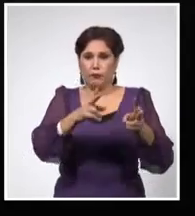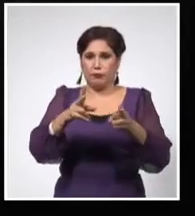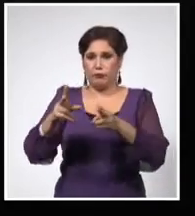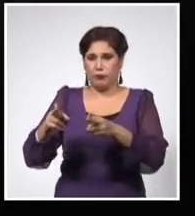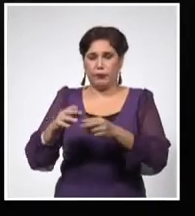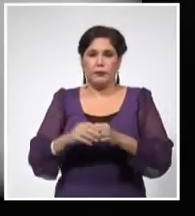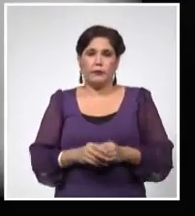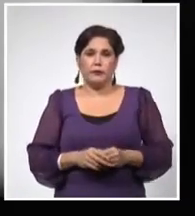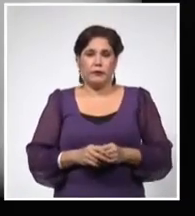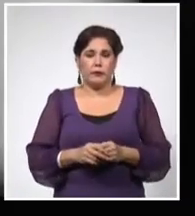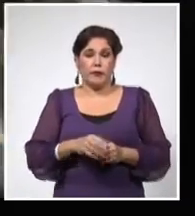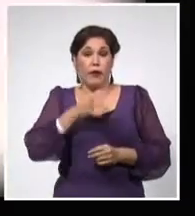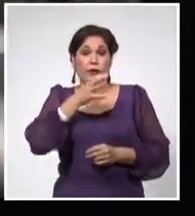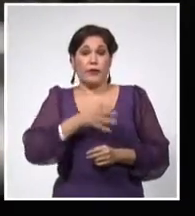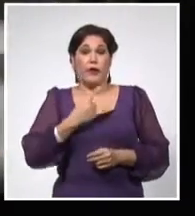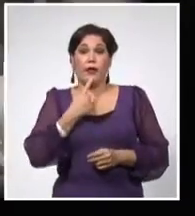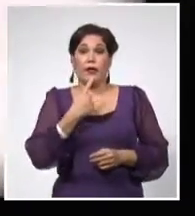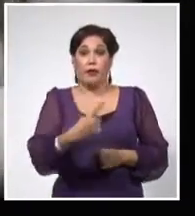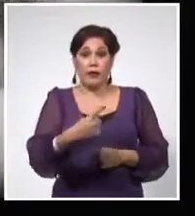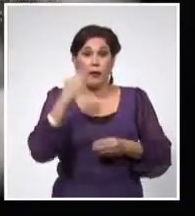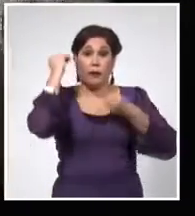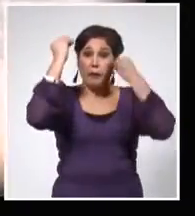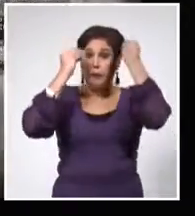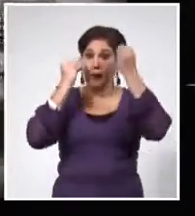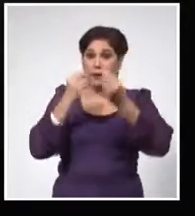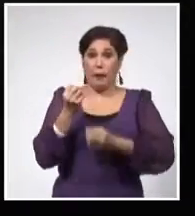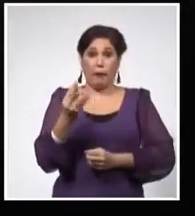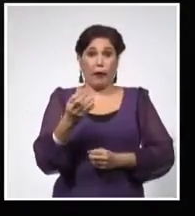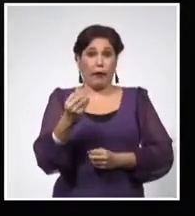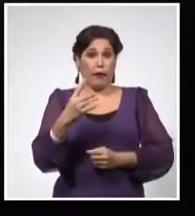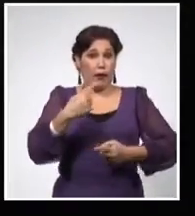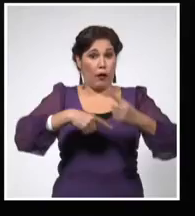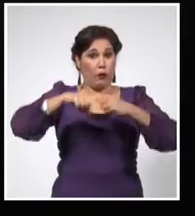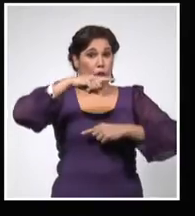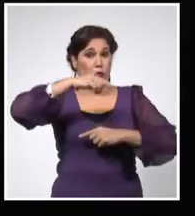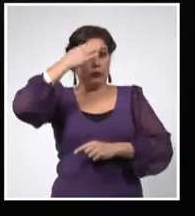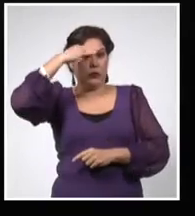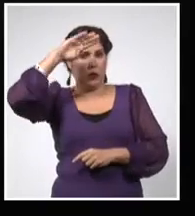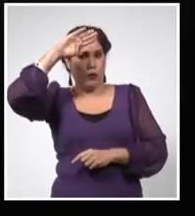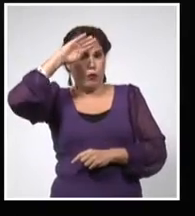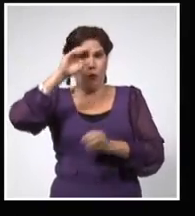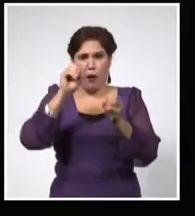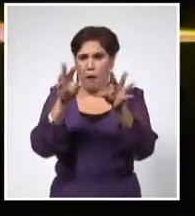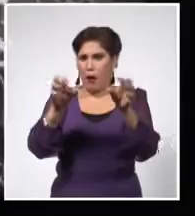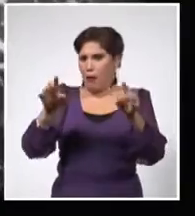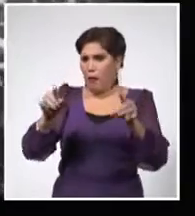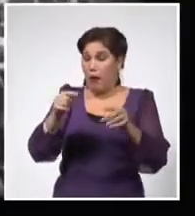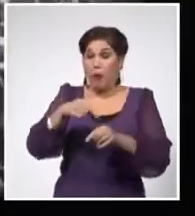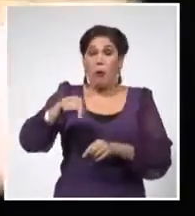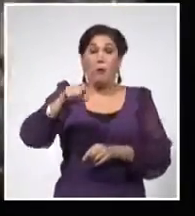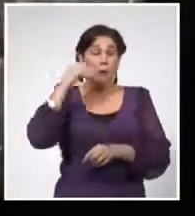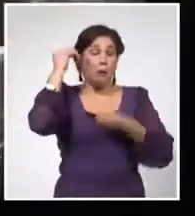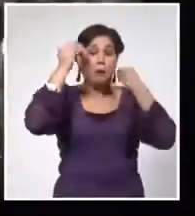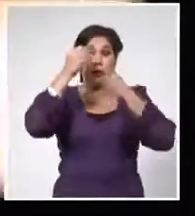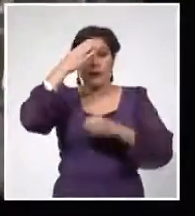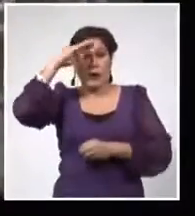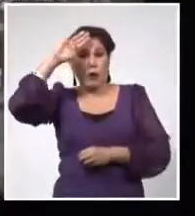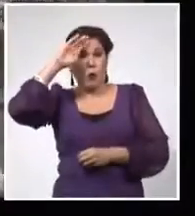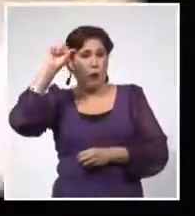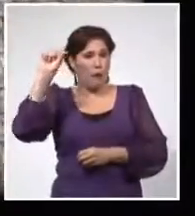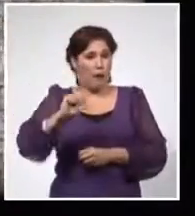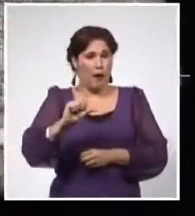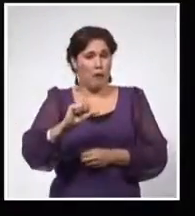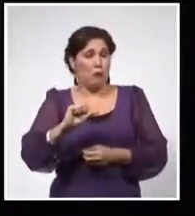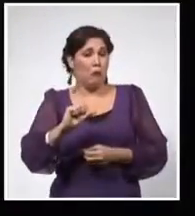Los que creyeron que sembrando mentiras y calumnias por doquier iban a desacreditar a nuestro